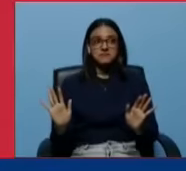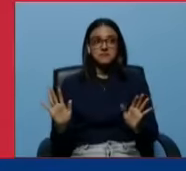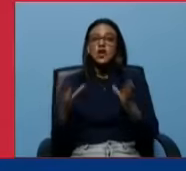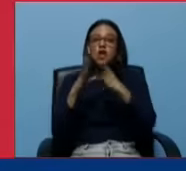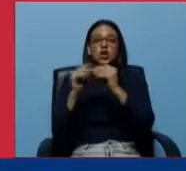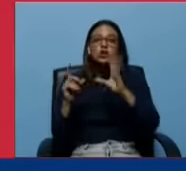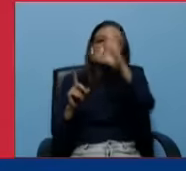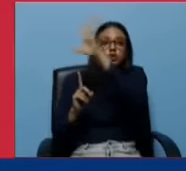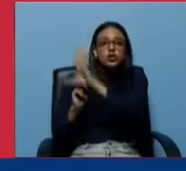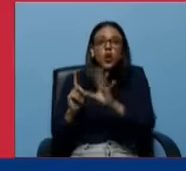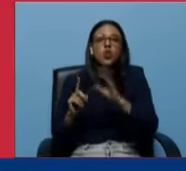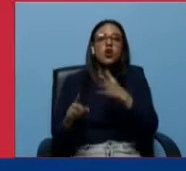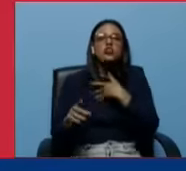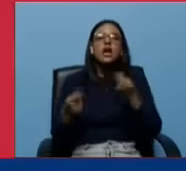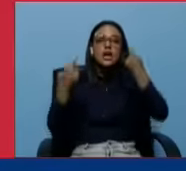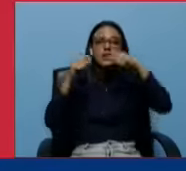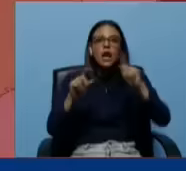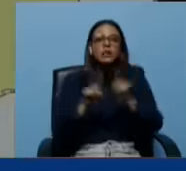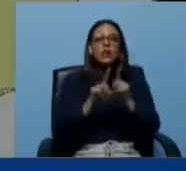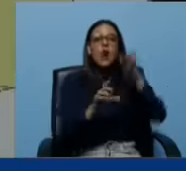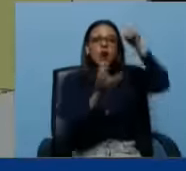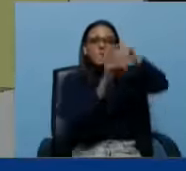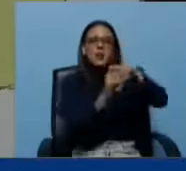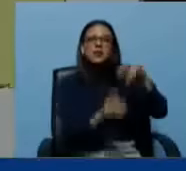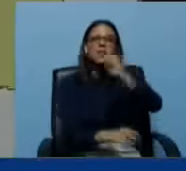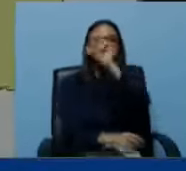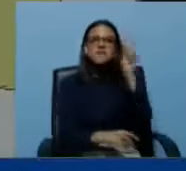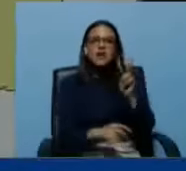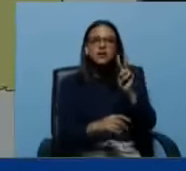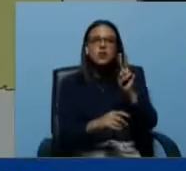Todos ellos vinieron a invadir a Venezuela desde Colombia.